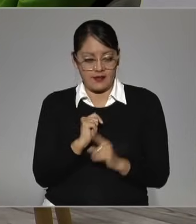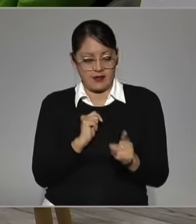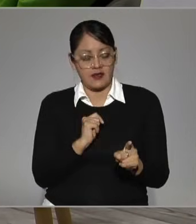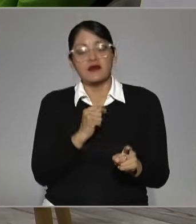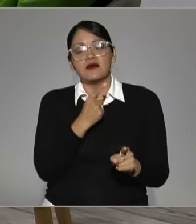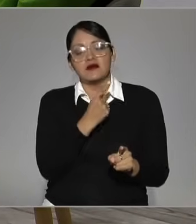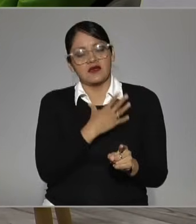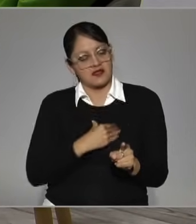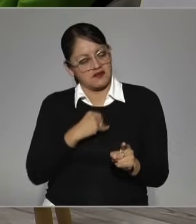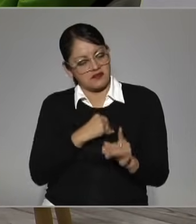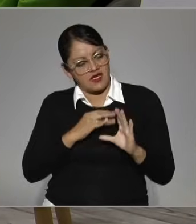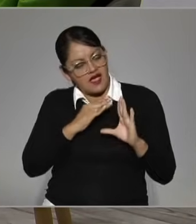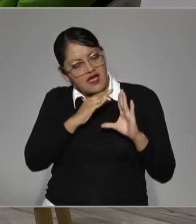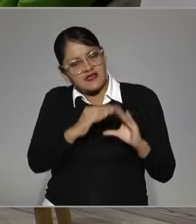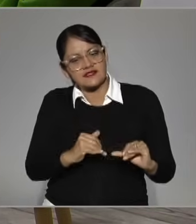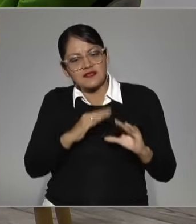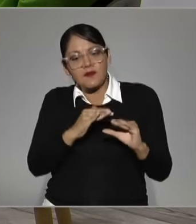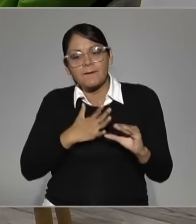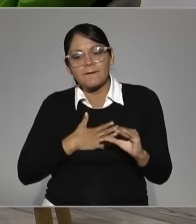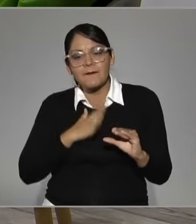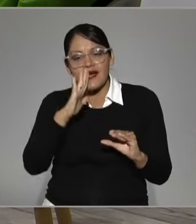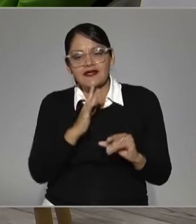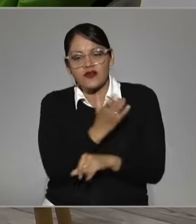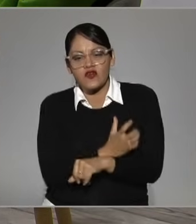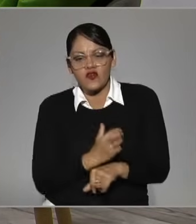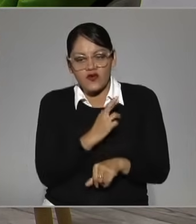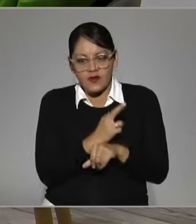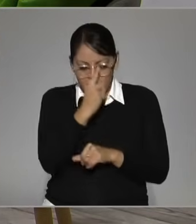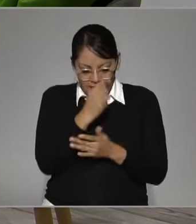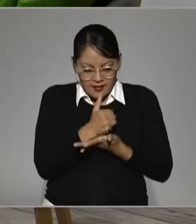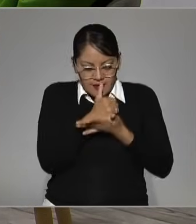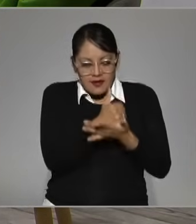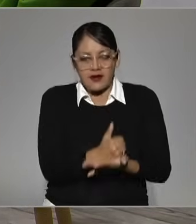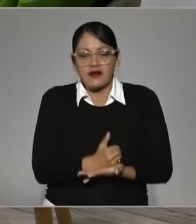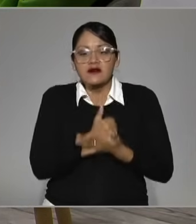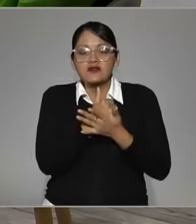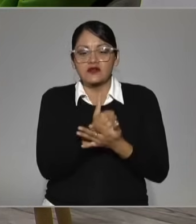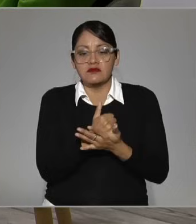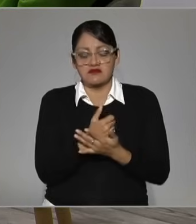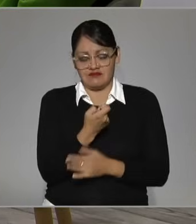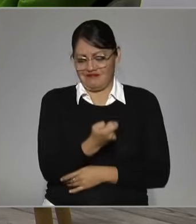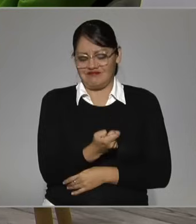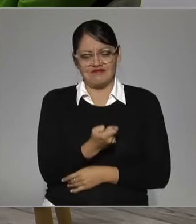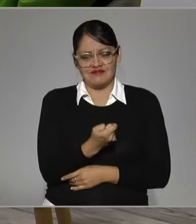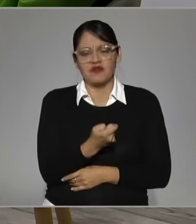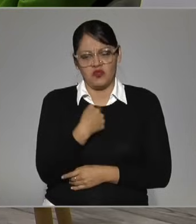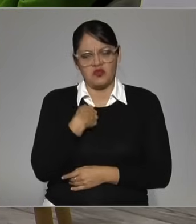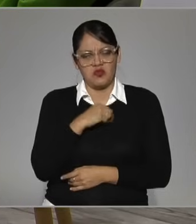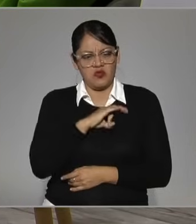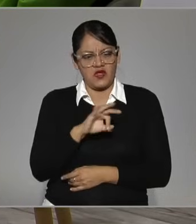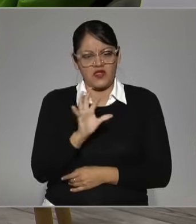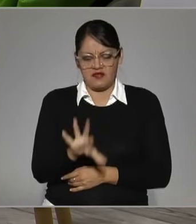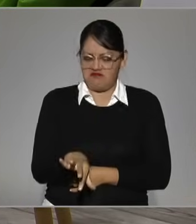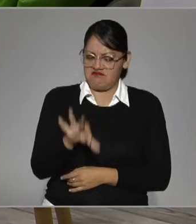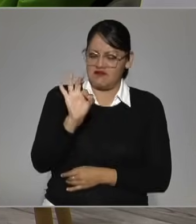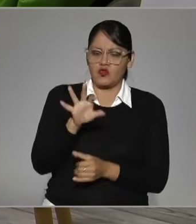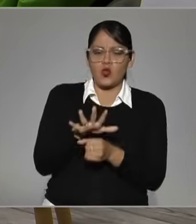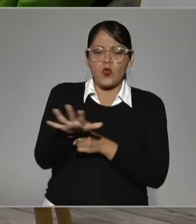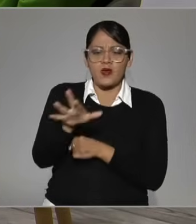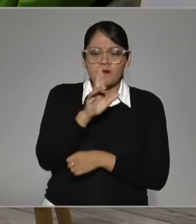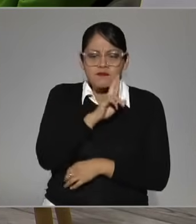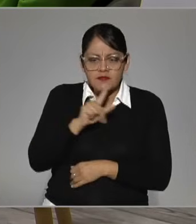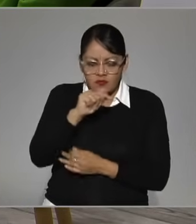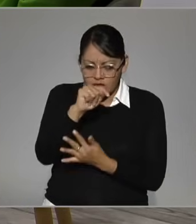estos estímulos que vamos a permitir que se lleguen a nuestros hijos. Y sí tenemos el derecho de elegir los